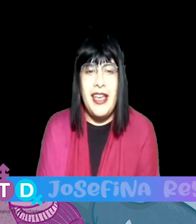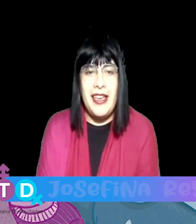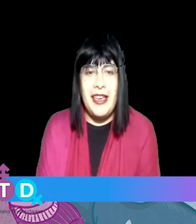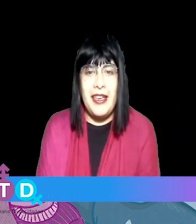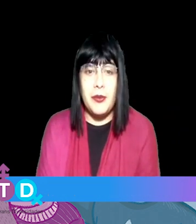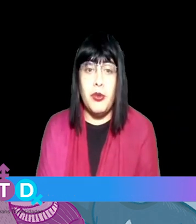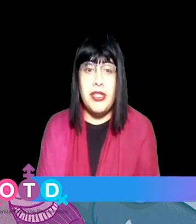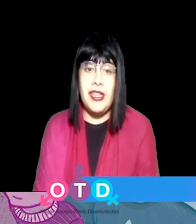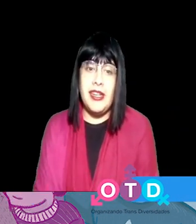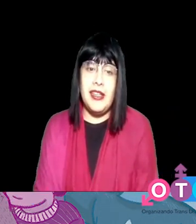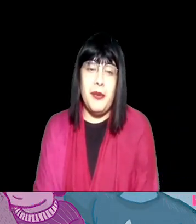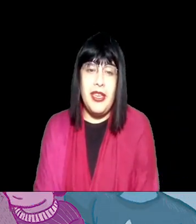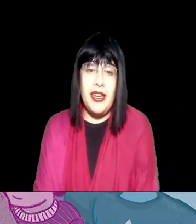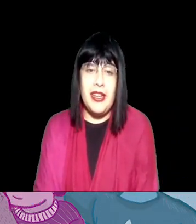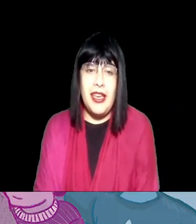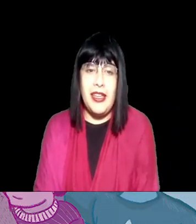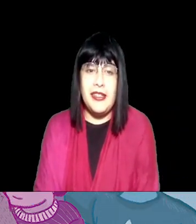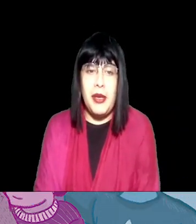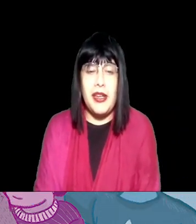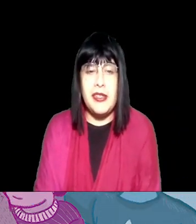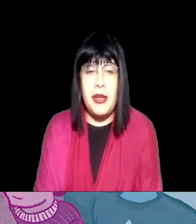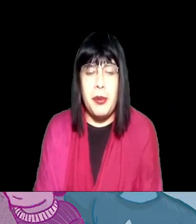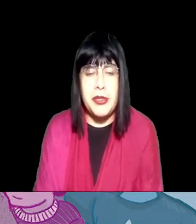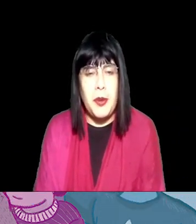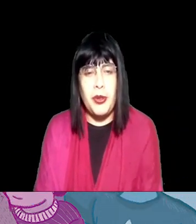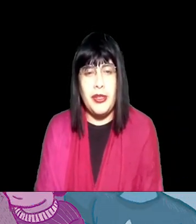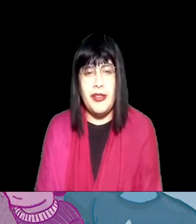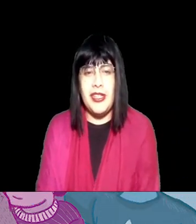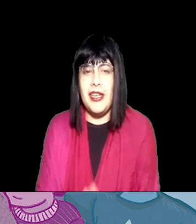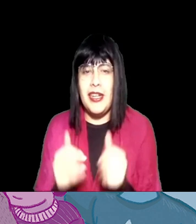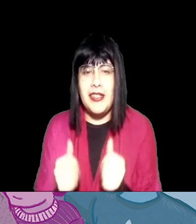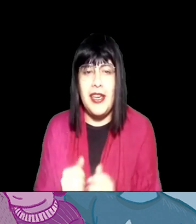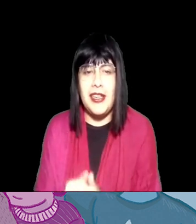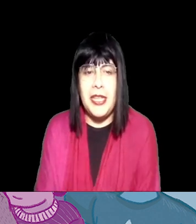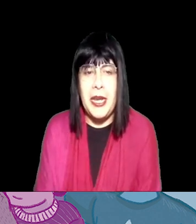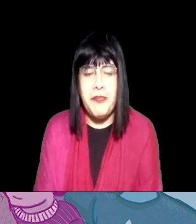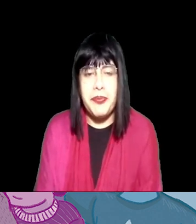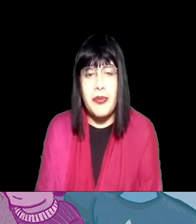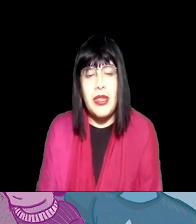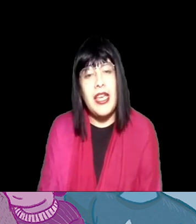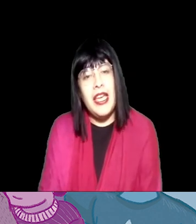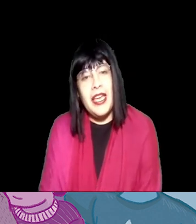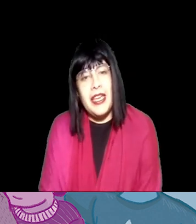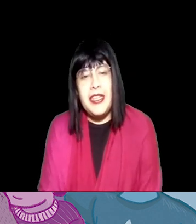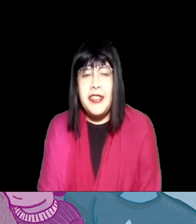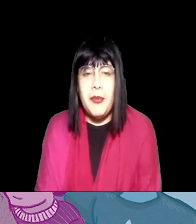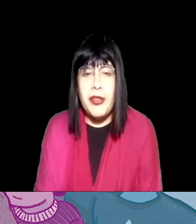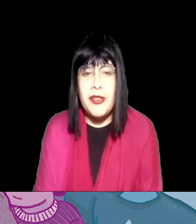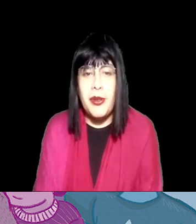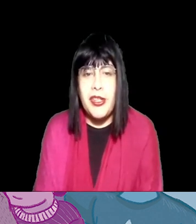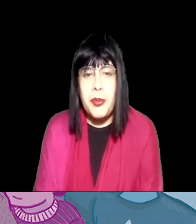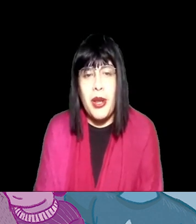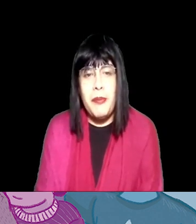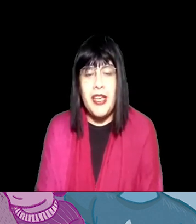también somos muchos quienes estamos ahí en el GET y semana a semana participamos contigo. Así que gracias, Cristiana. Y